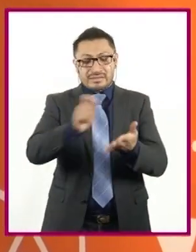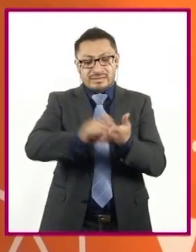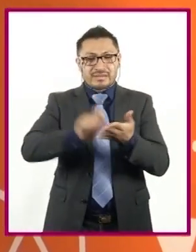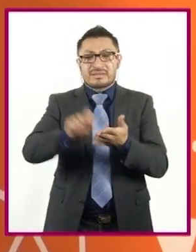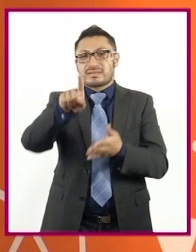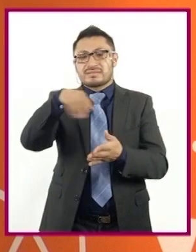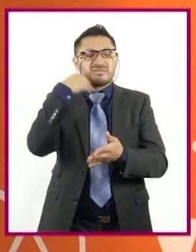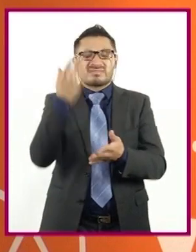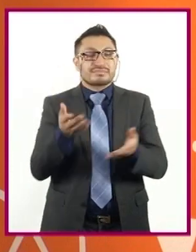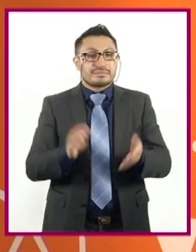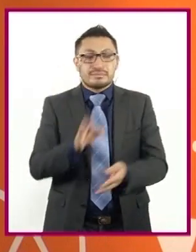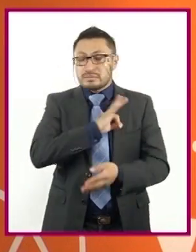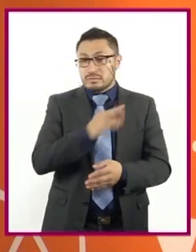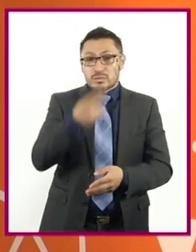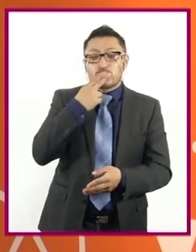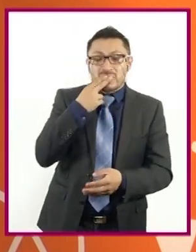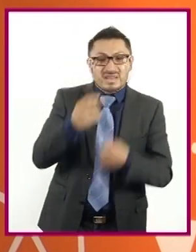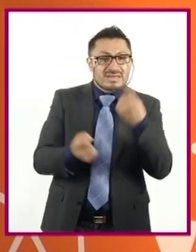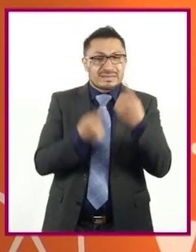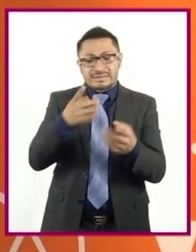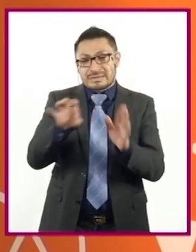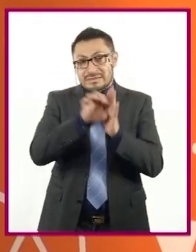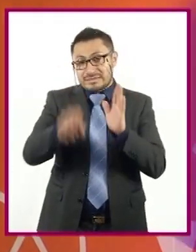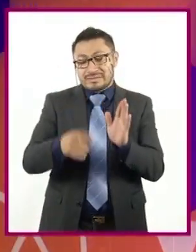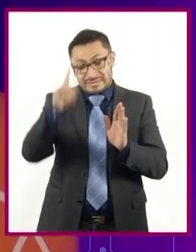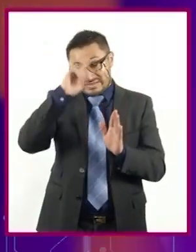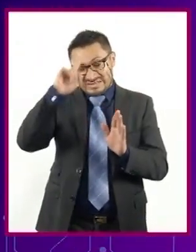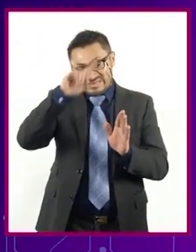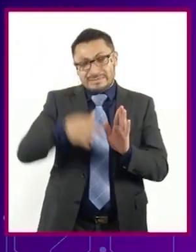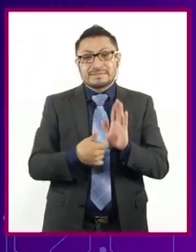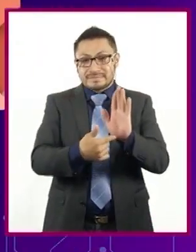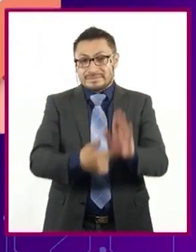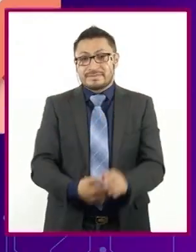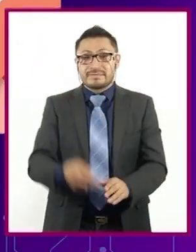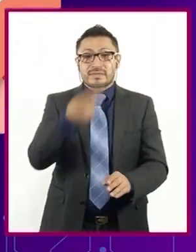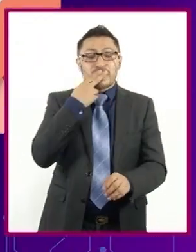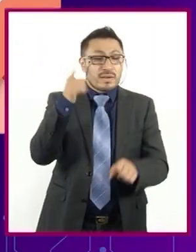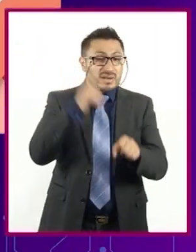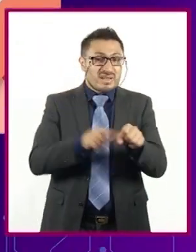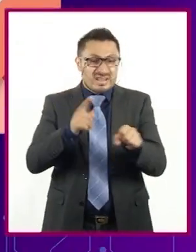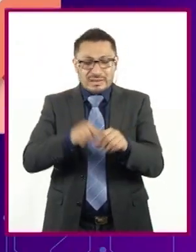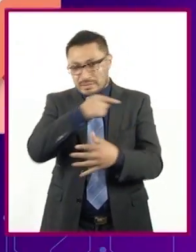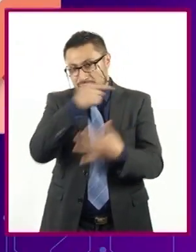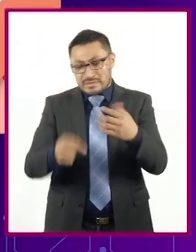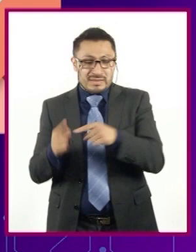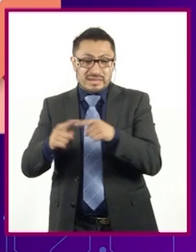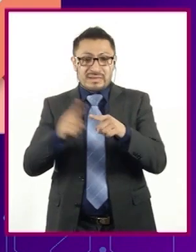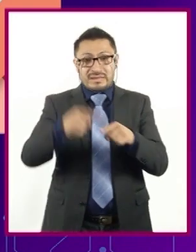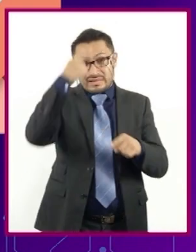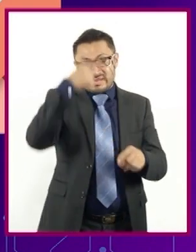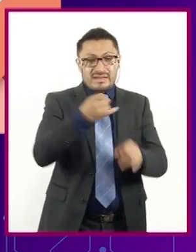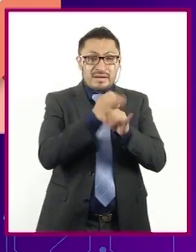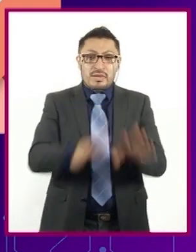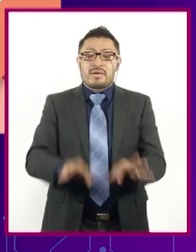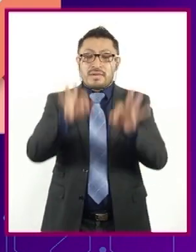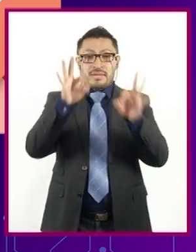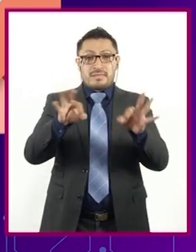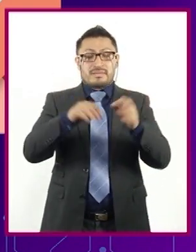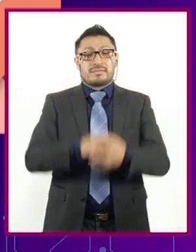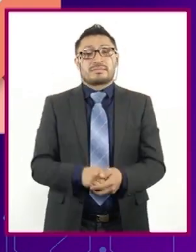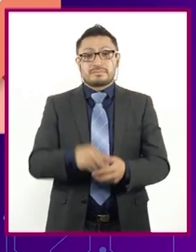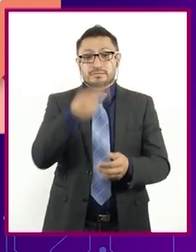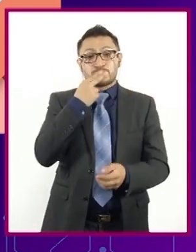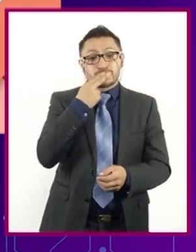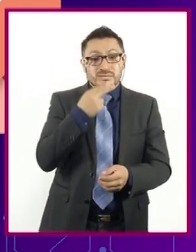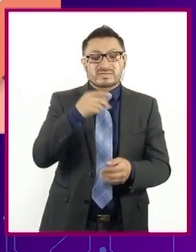quieran. Pueden usar algunos de los siguientes consejos. Usar colores para resaltar información específica.